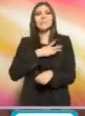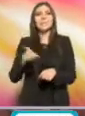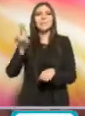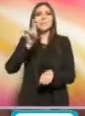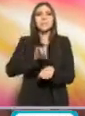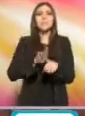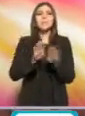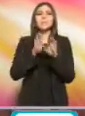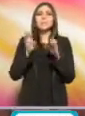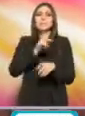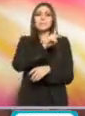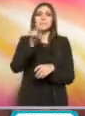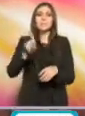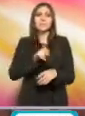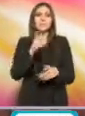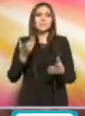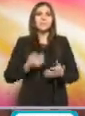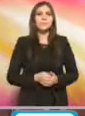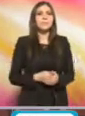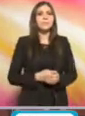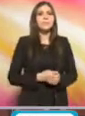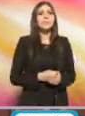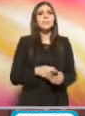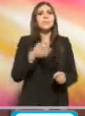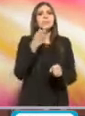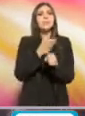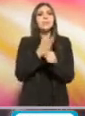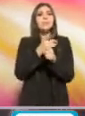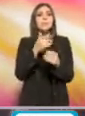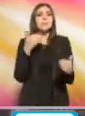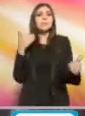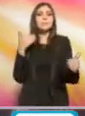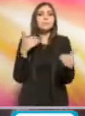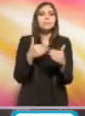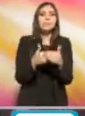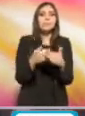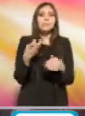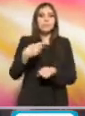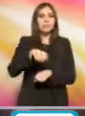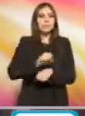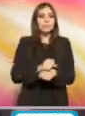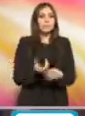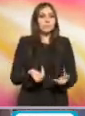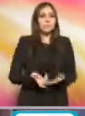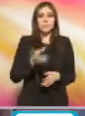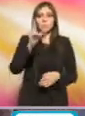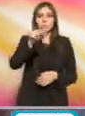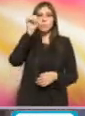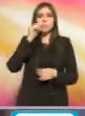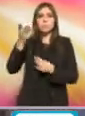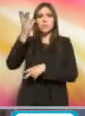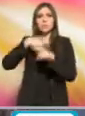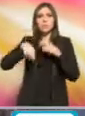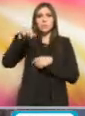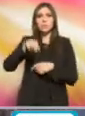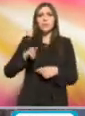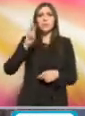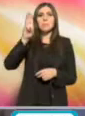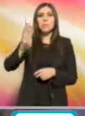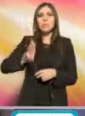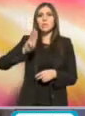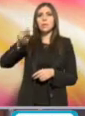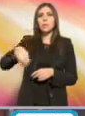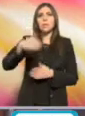público, ¿cómo están? Muy bien. Qué bueno. Oye, te adelantaste ahora, esta semana. No, ya vengo los miércoles. Sí, a